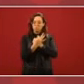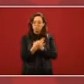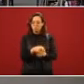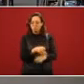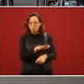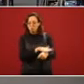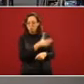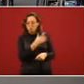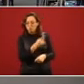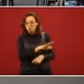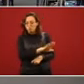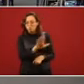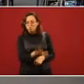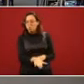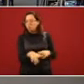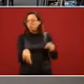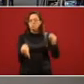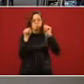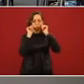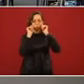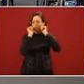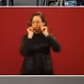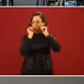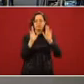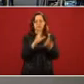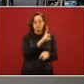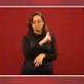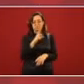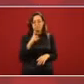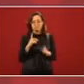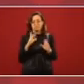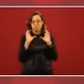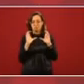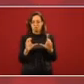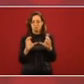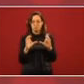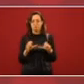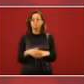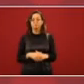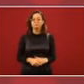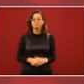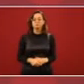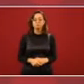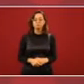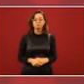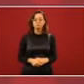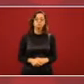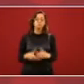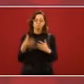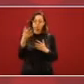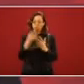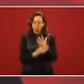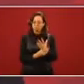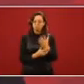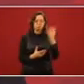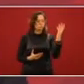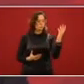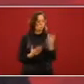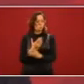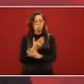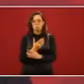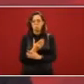del fallecimiento y de que ésta sea o no un agente infeccioso. Entonces, se usa lo que siempre se